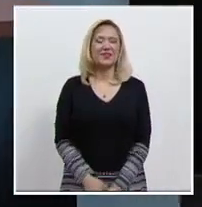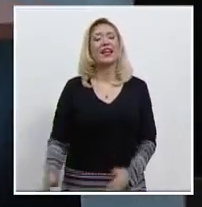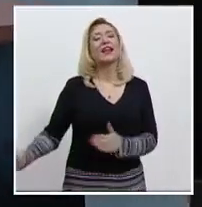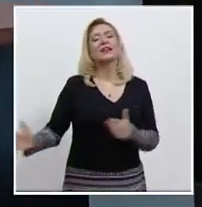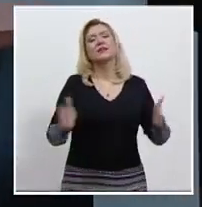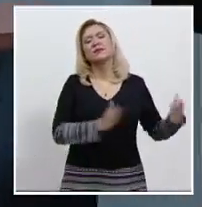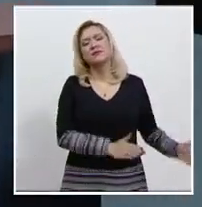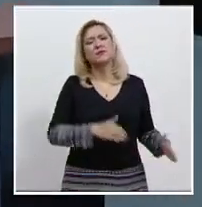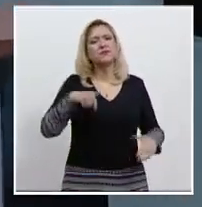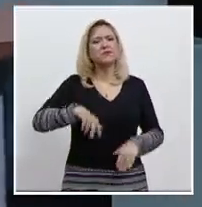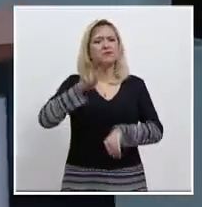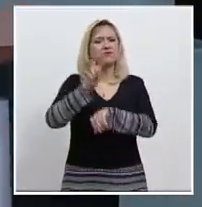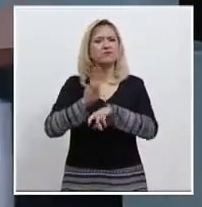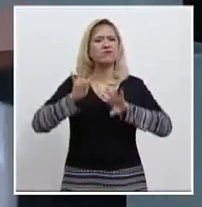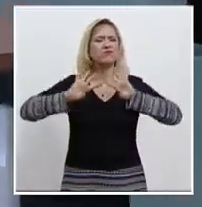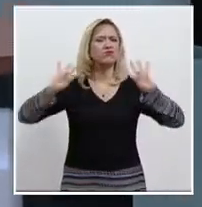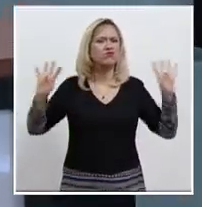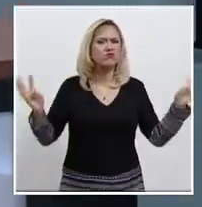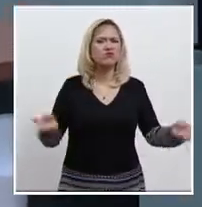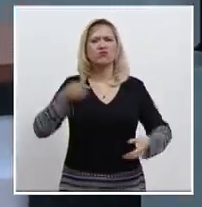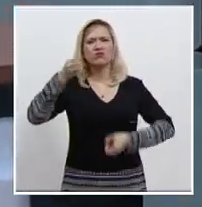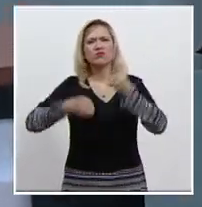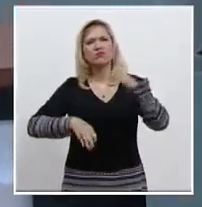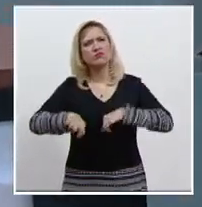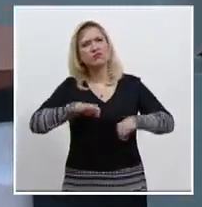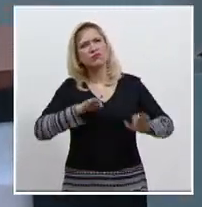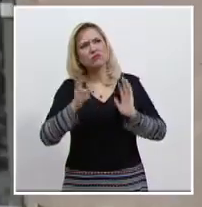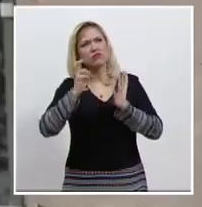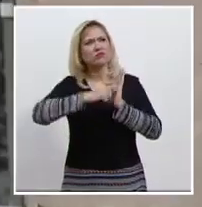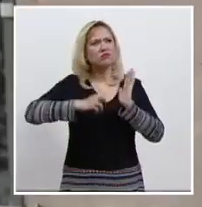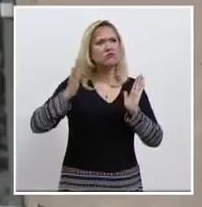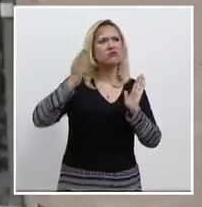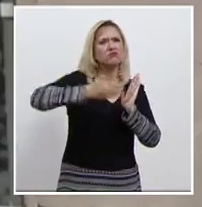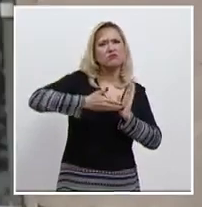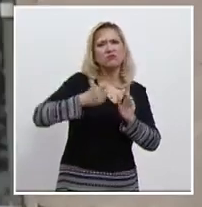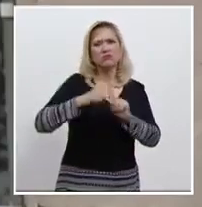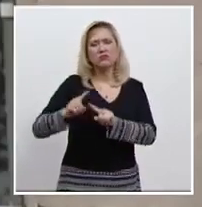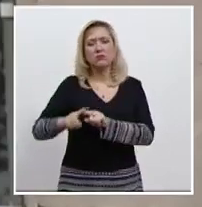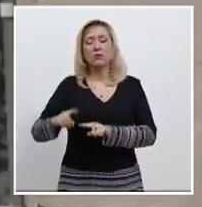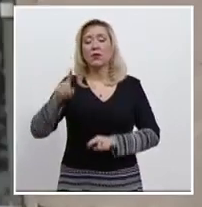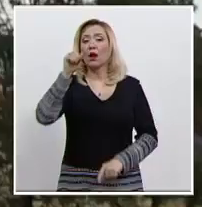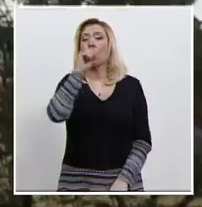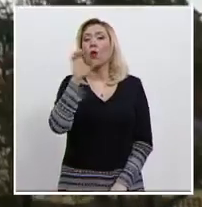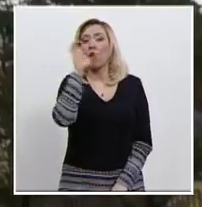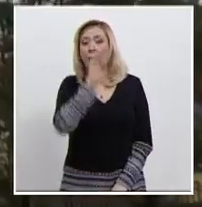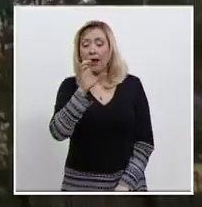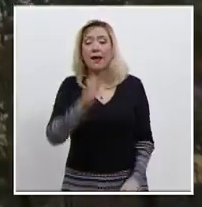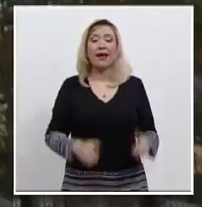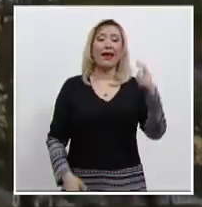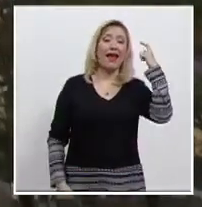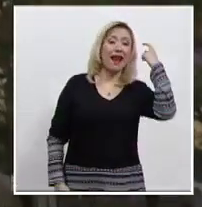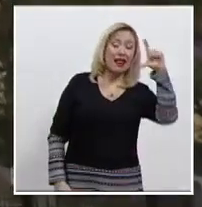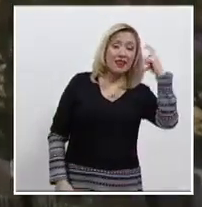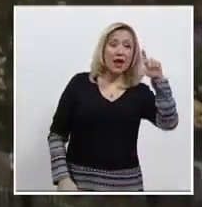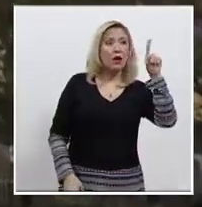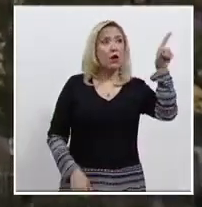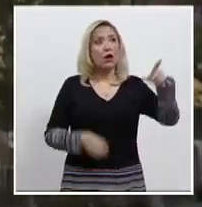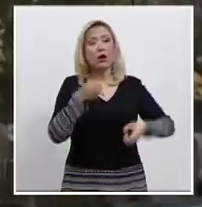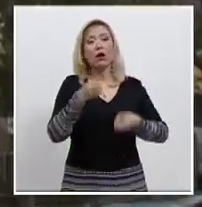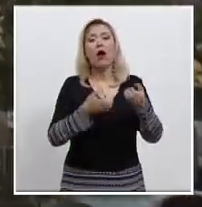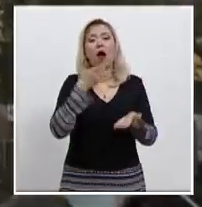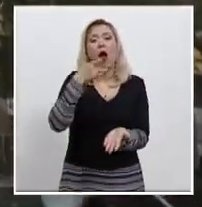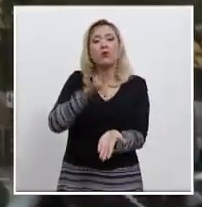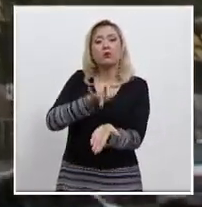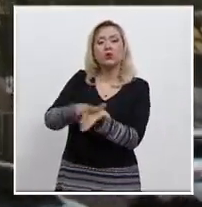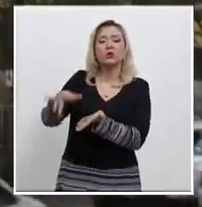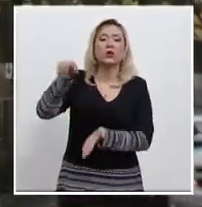acuerdo mediante el cual estableció que los centros de justicia penal federal de los estados de Aguascalientes y Querétaro auxiliarán al